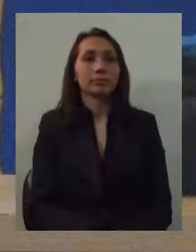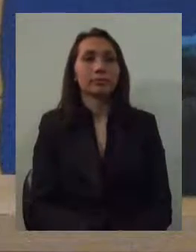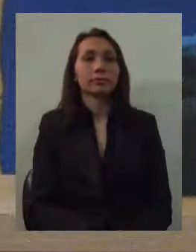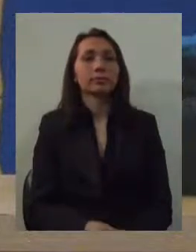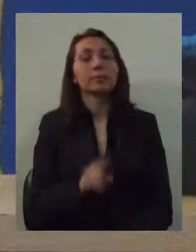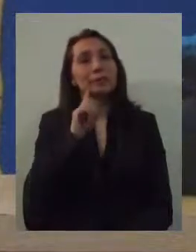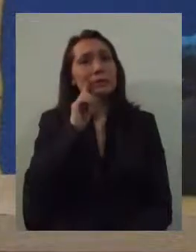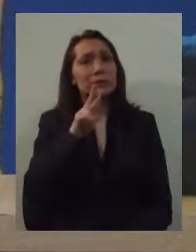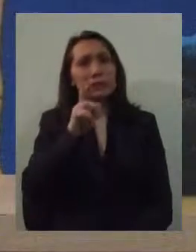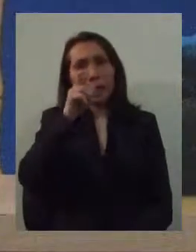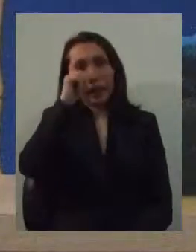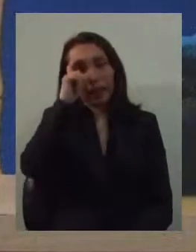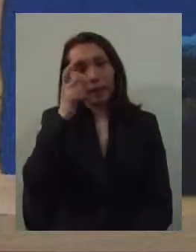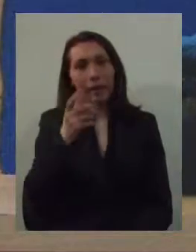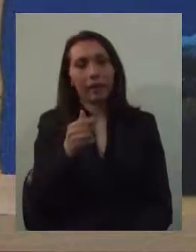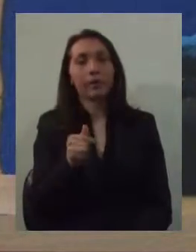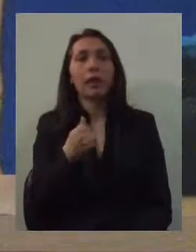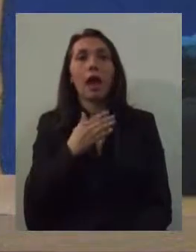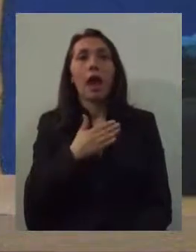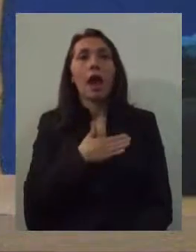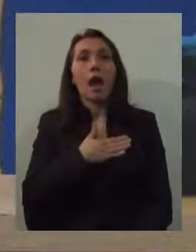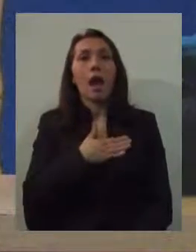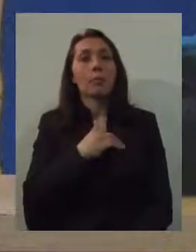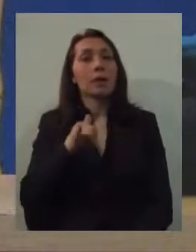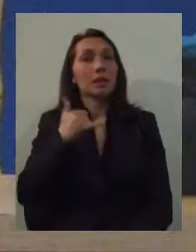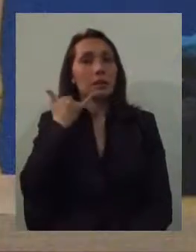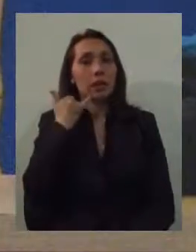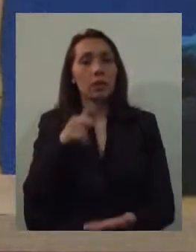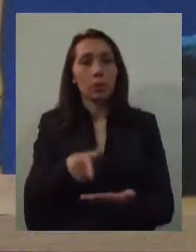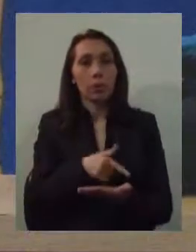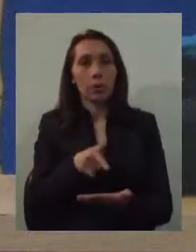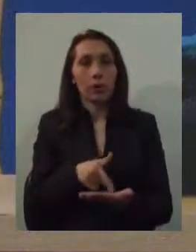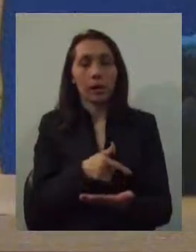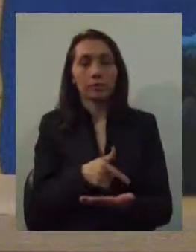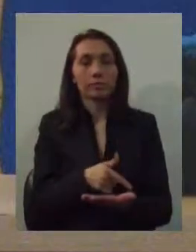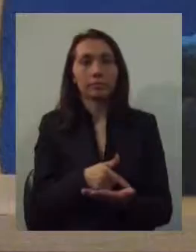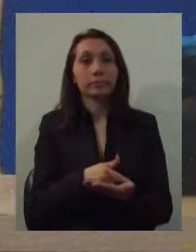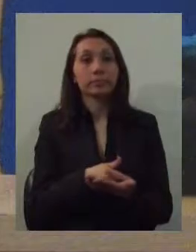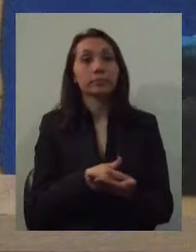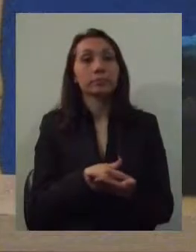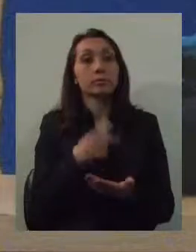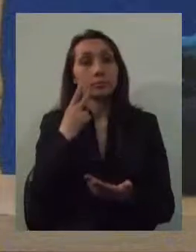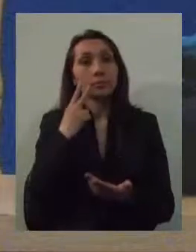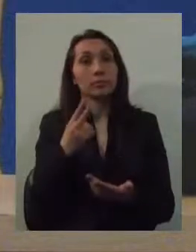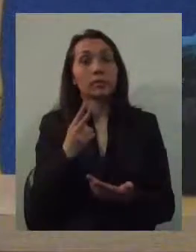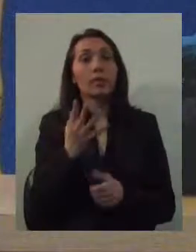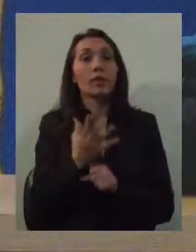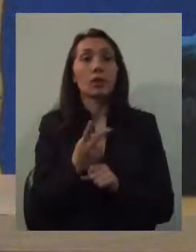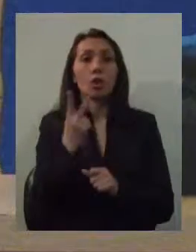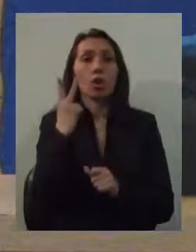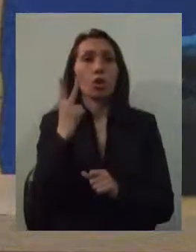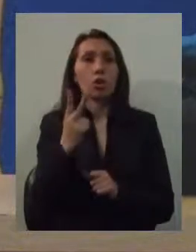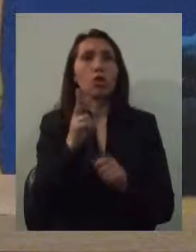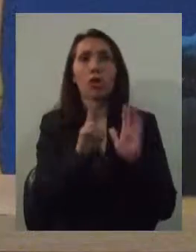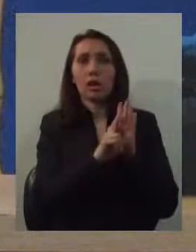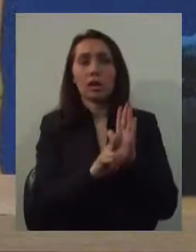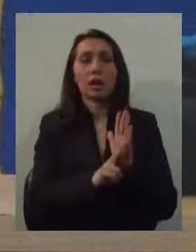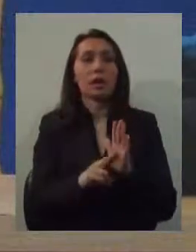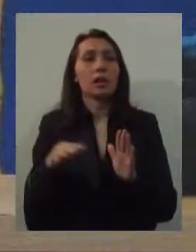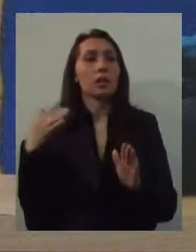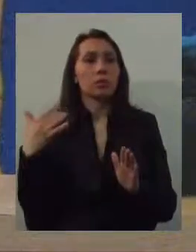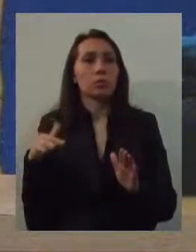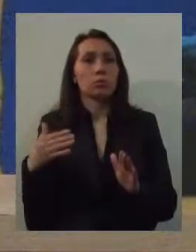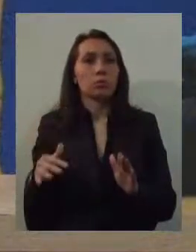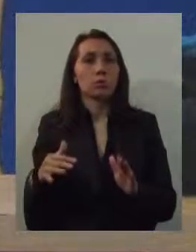de cerca desde mi celular. Fíjense que hay dos reglas que son